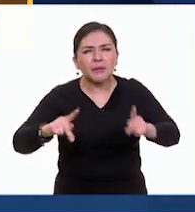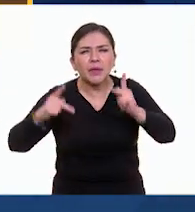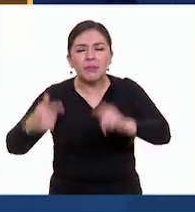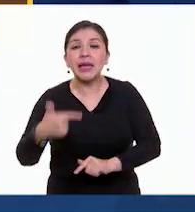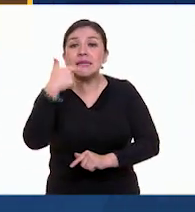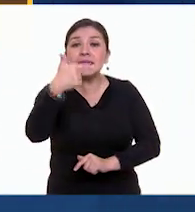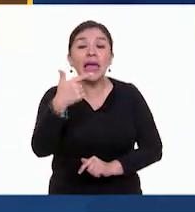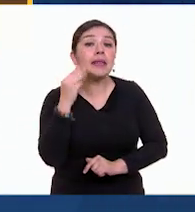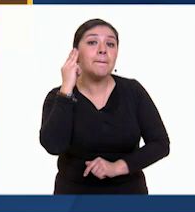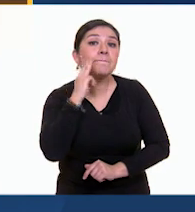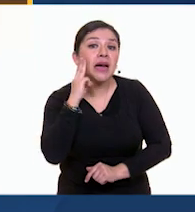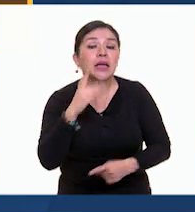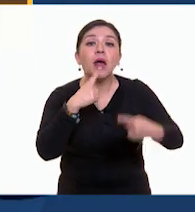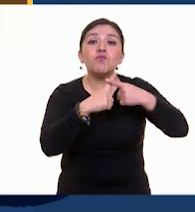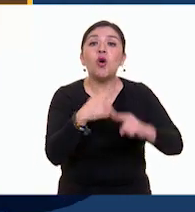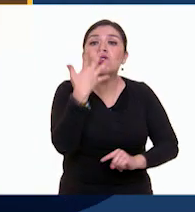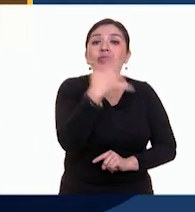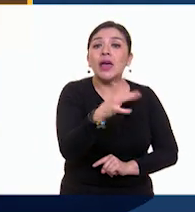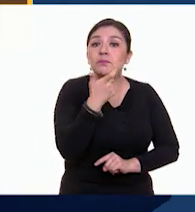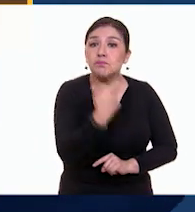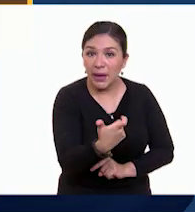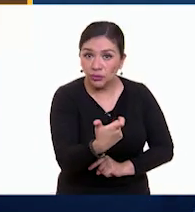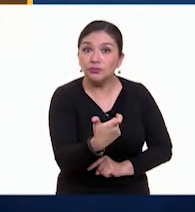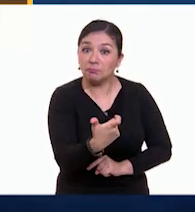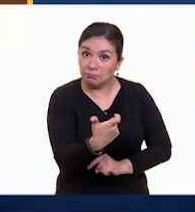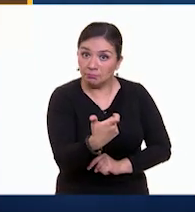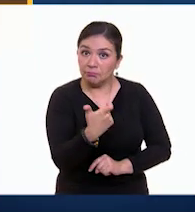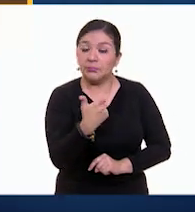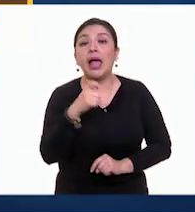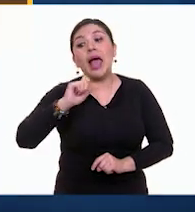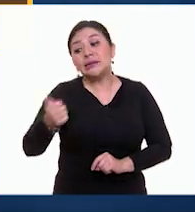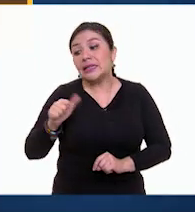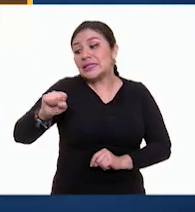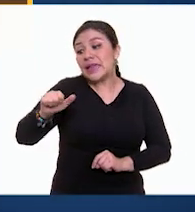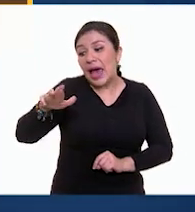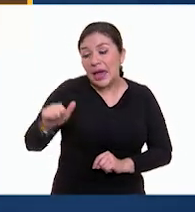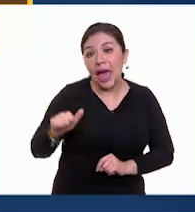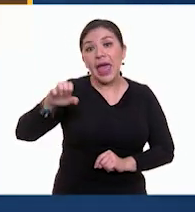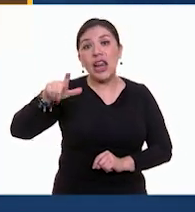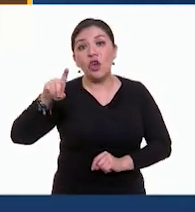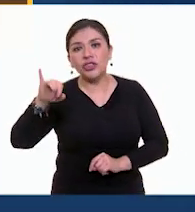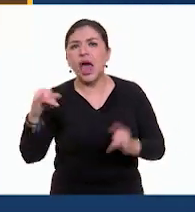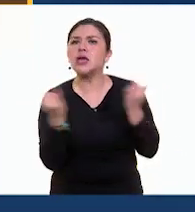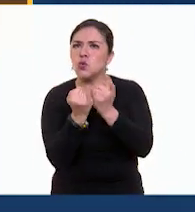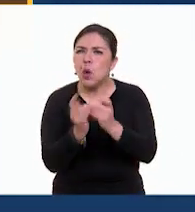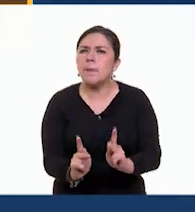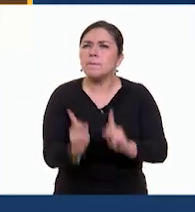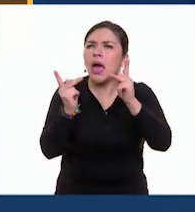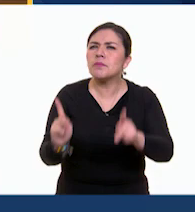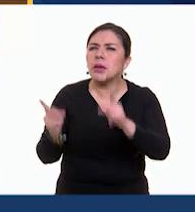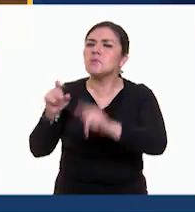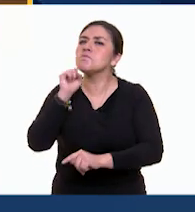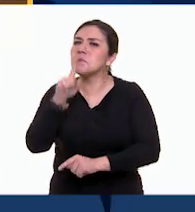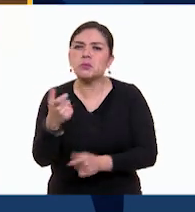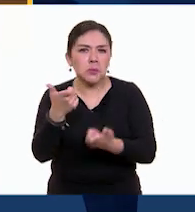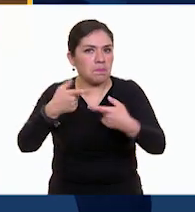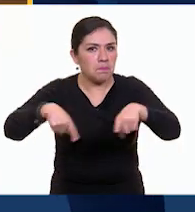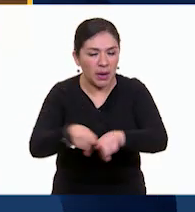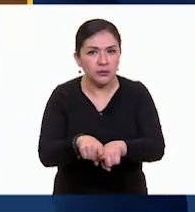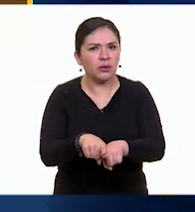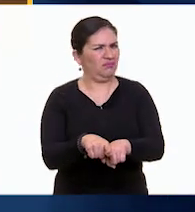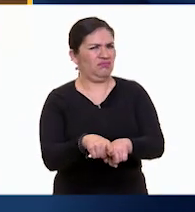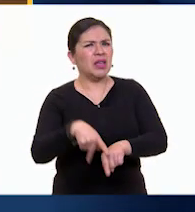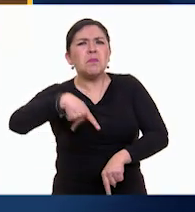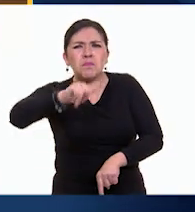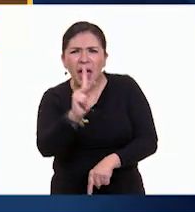7 manzanas por 10 pesos. Así que Sara y Elodia también comenzaron a vender sus manzanas al mismo precio. Pero no